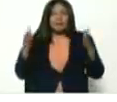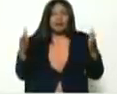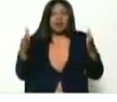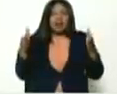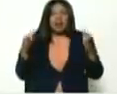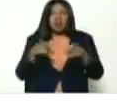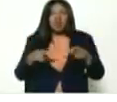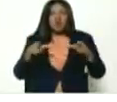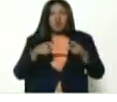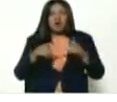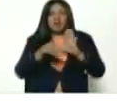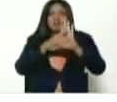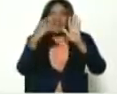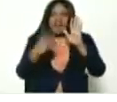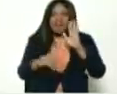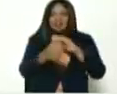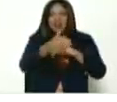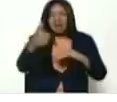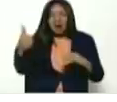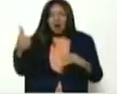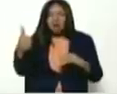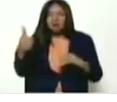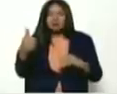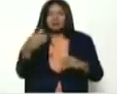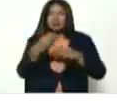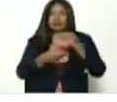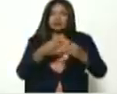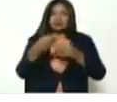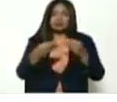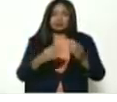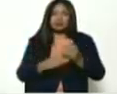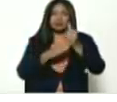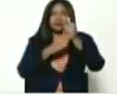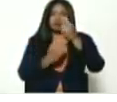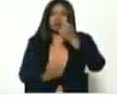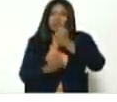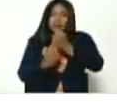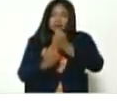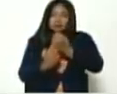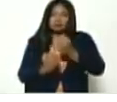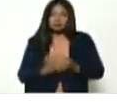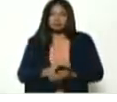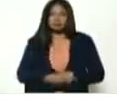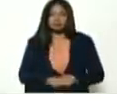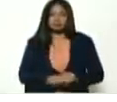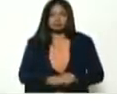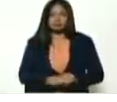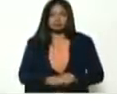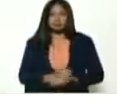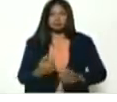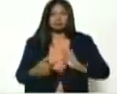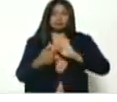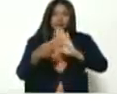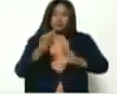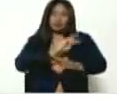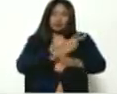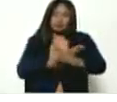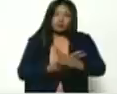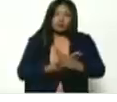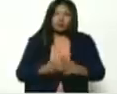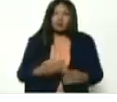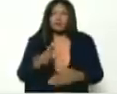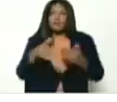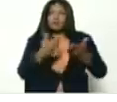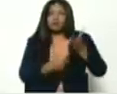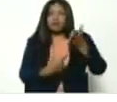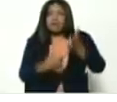y le dieran el derecho a sus militantes a sus dirigentes de base a ejercer el poder y postular